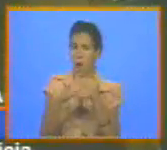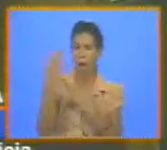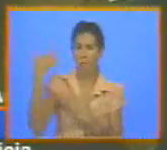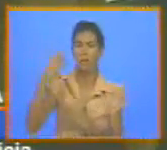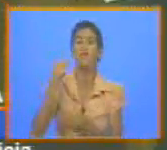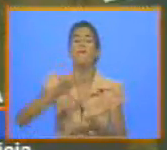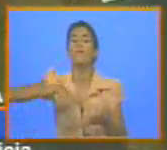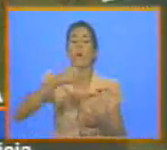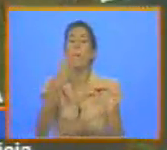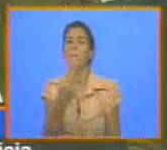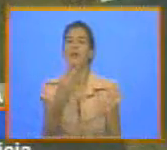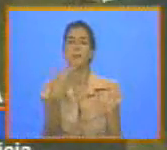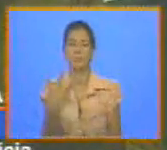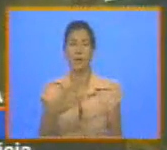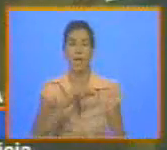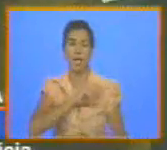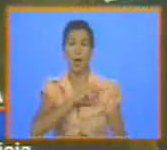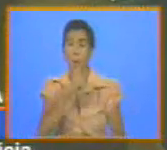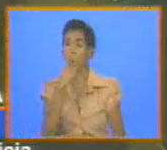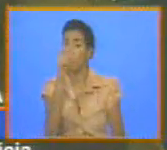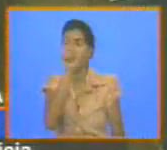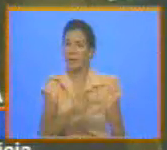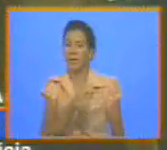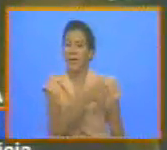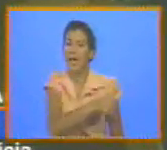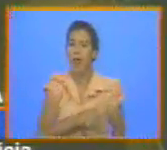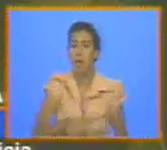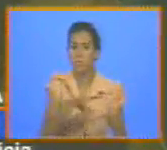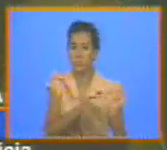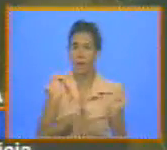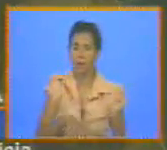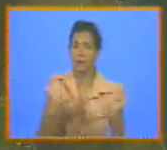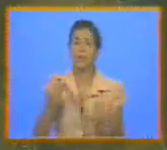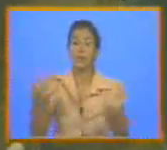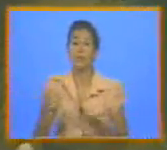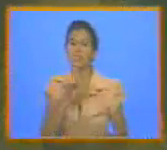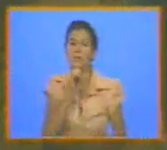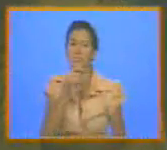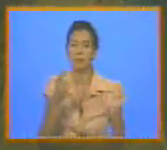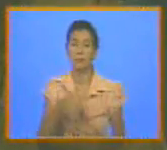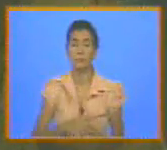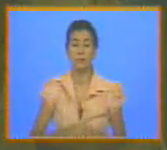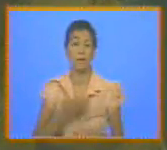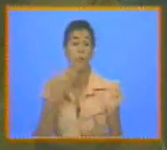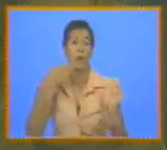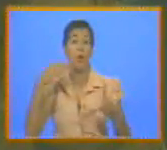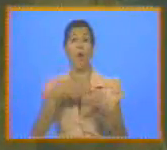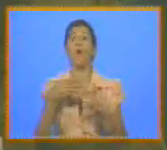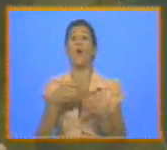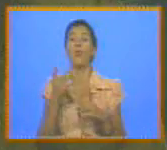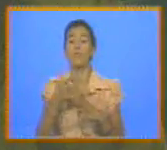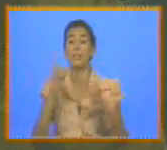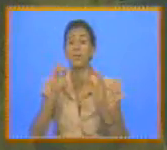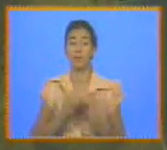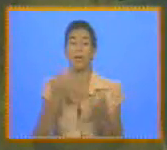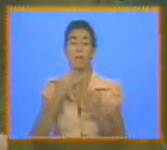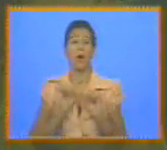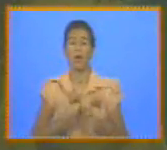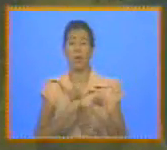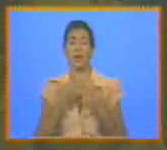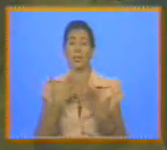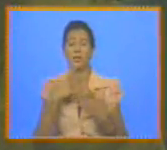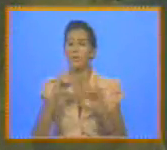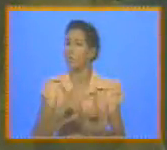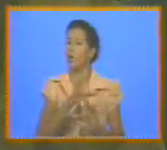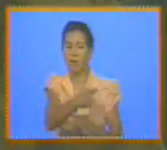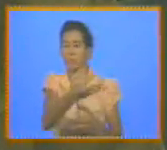el 23 de enero, que es la inscripción de un solo candidato en cada uno de esos espacios. Quien atente contra esa decisión no formará parte y